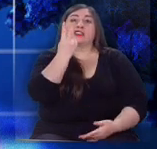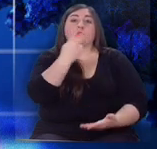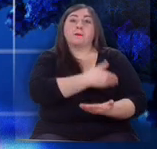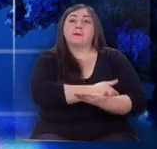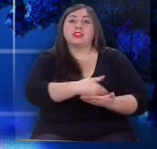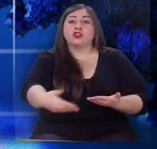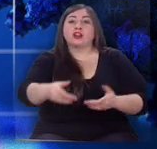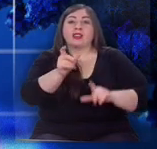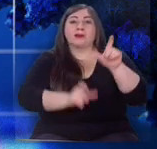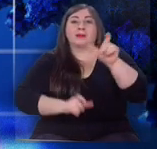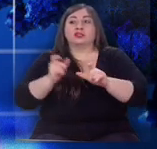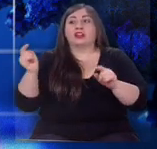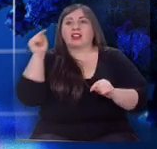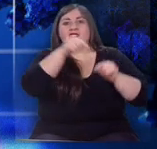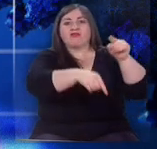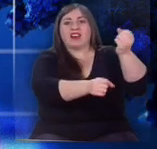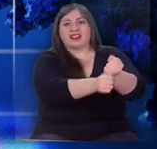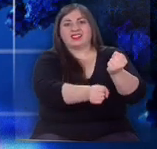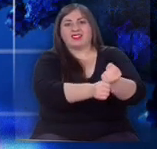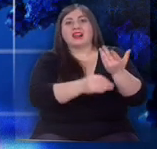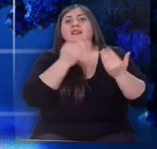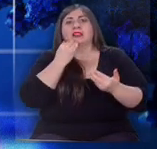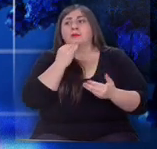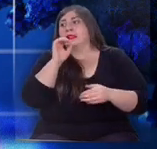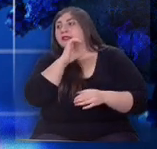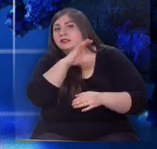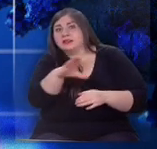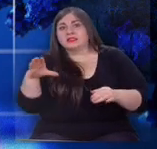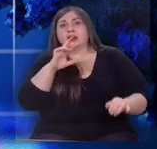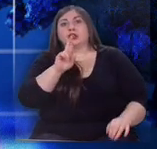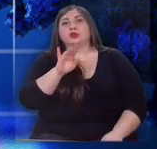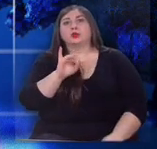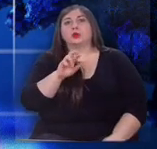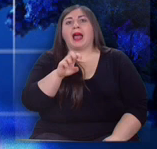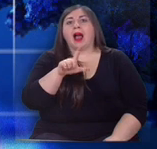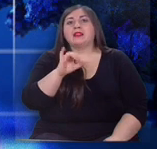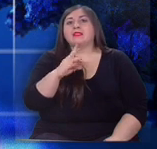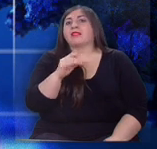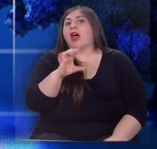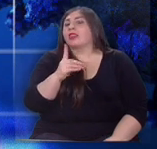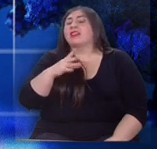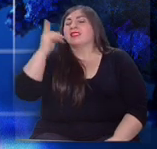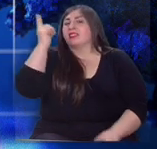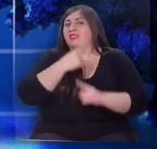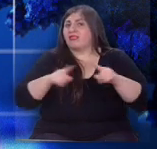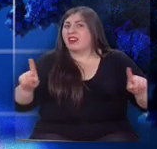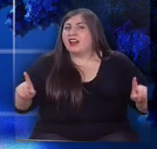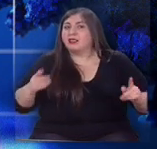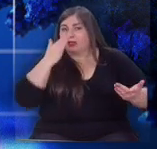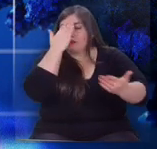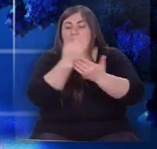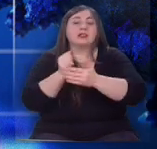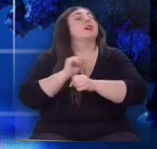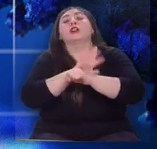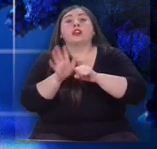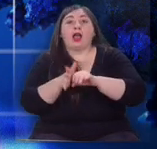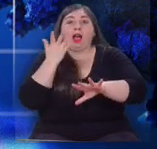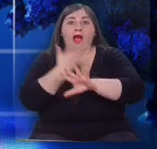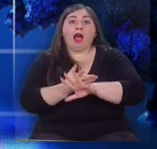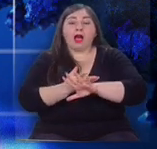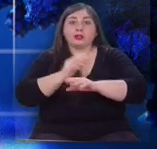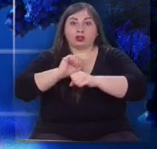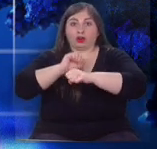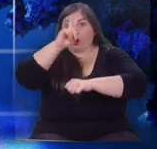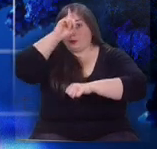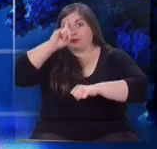personas como población flotante. La ruralidad, qué distinto es enfrentar el coronavirus en una comuna donde hay hospitales, donde hay